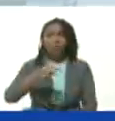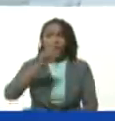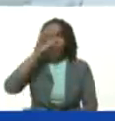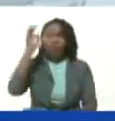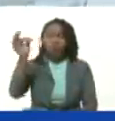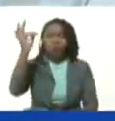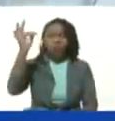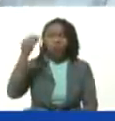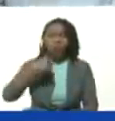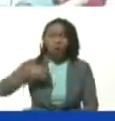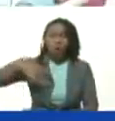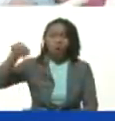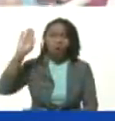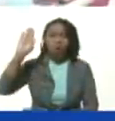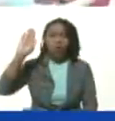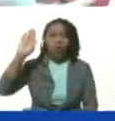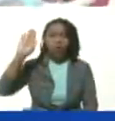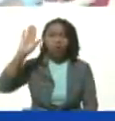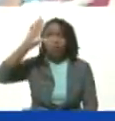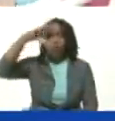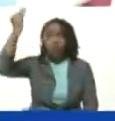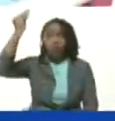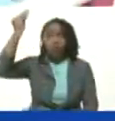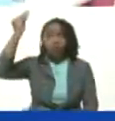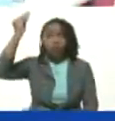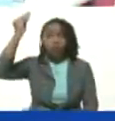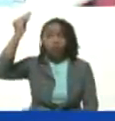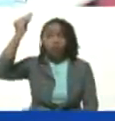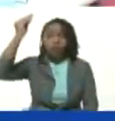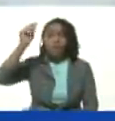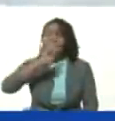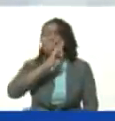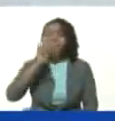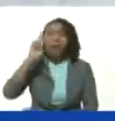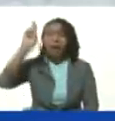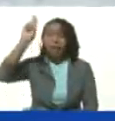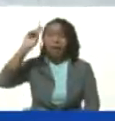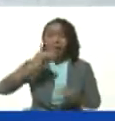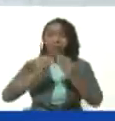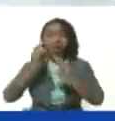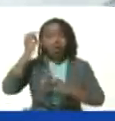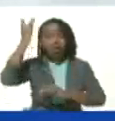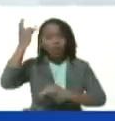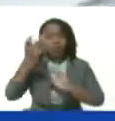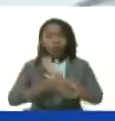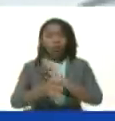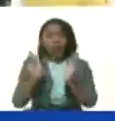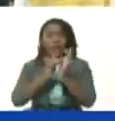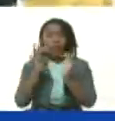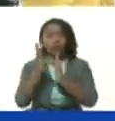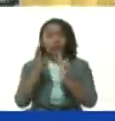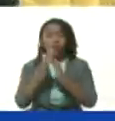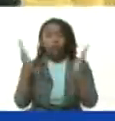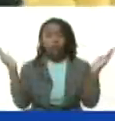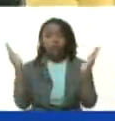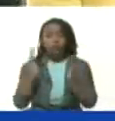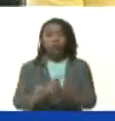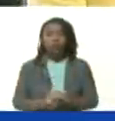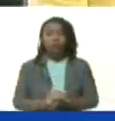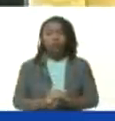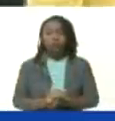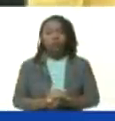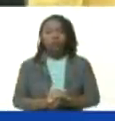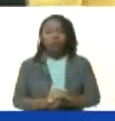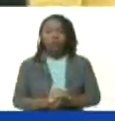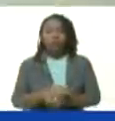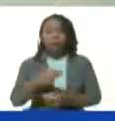Se lo juro, por Dios, Padre Creador, y por nuestro Señor Jesucristo. Padre